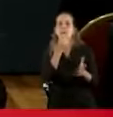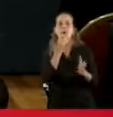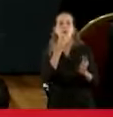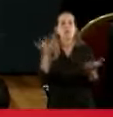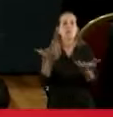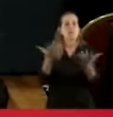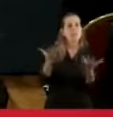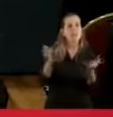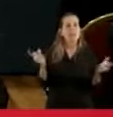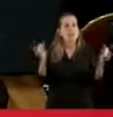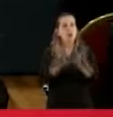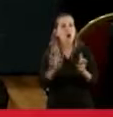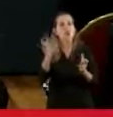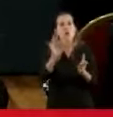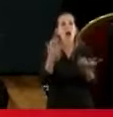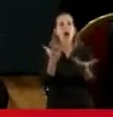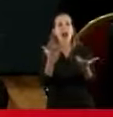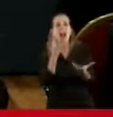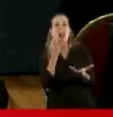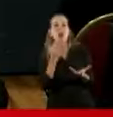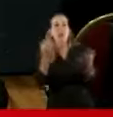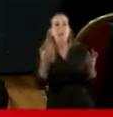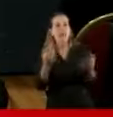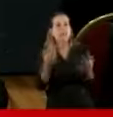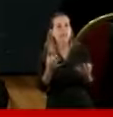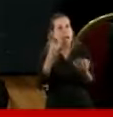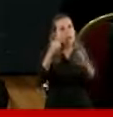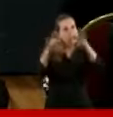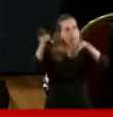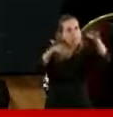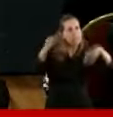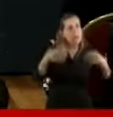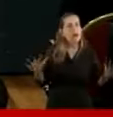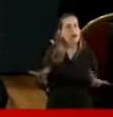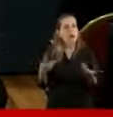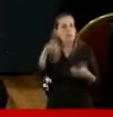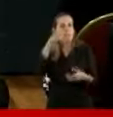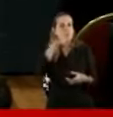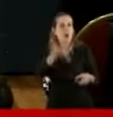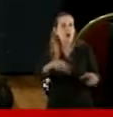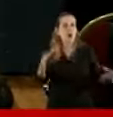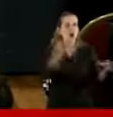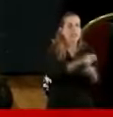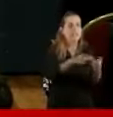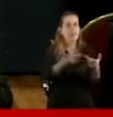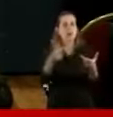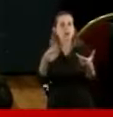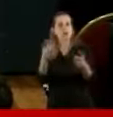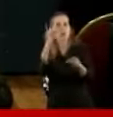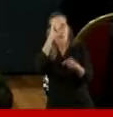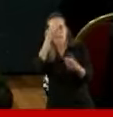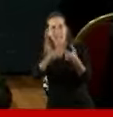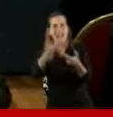comunicación especial o una reunión especial con los sectores que han decidido frenar sus actividades, caso colectivo, salud,